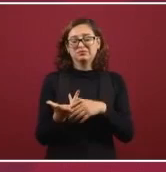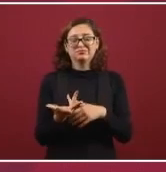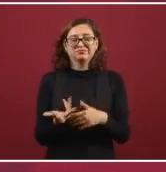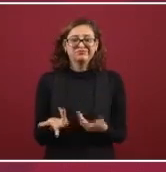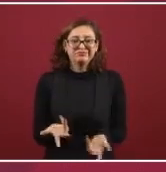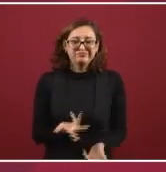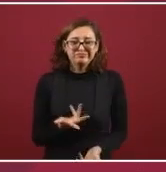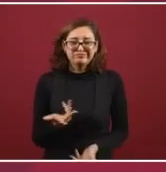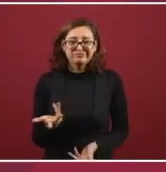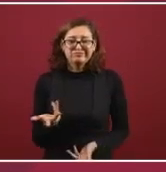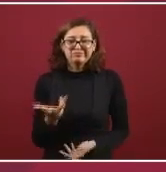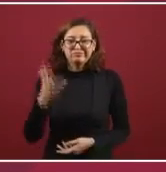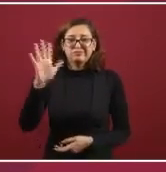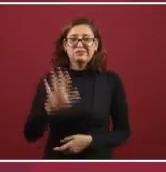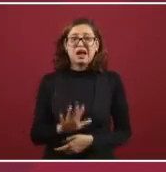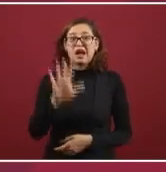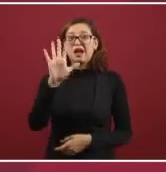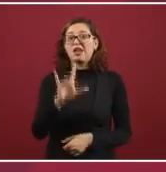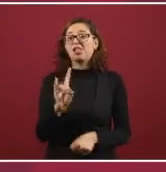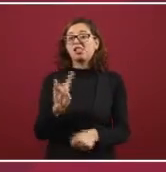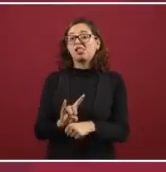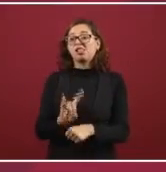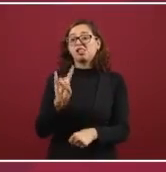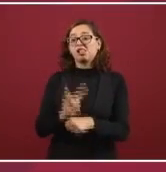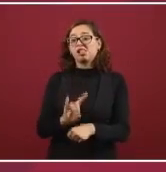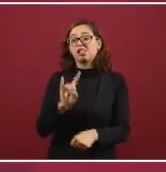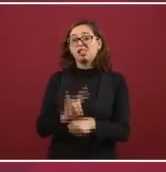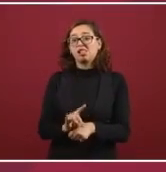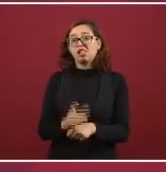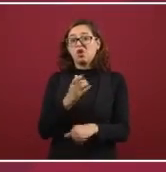aparentemente era mercancía para Soriana.